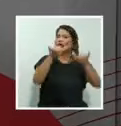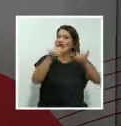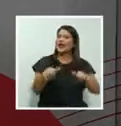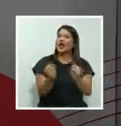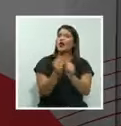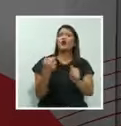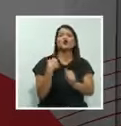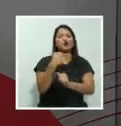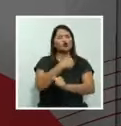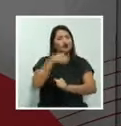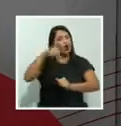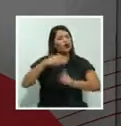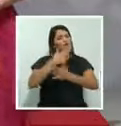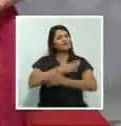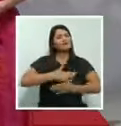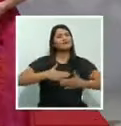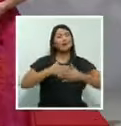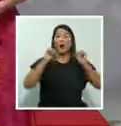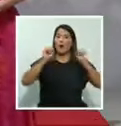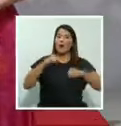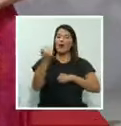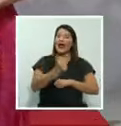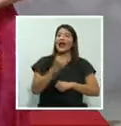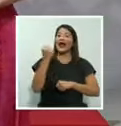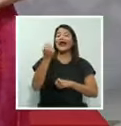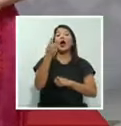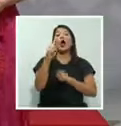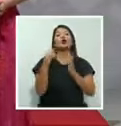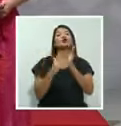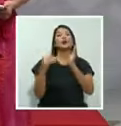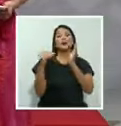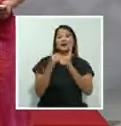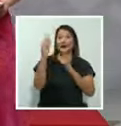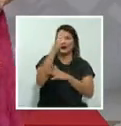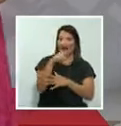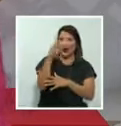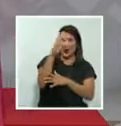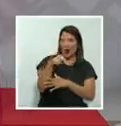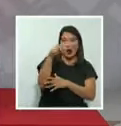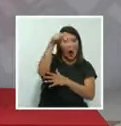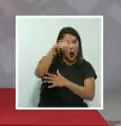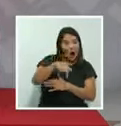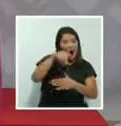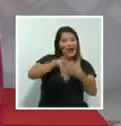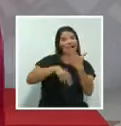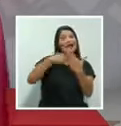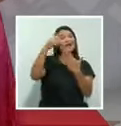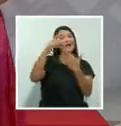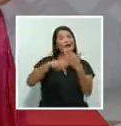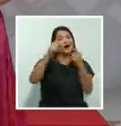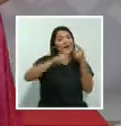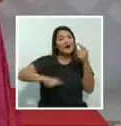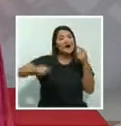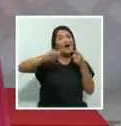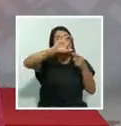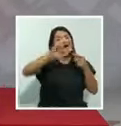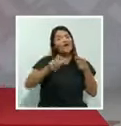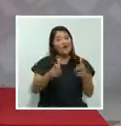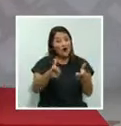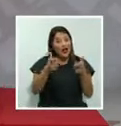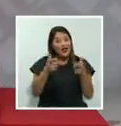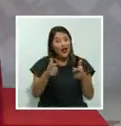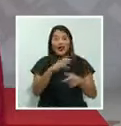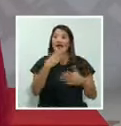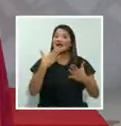pasar genial. 11 millones de colones se pueden ir hoy en la rueda, en la protagonista de este programa.